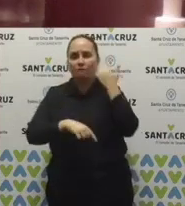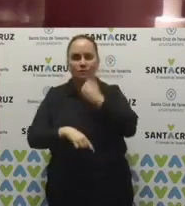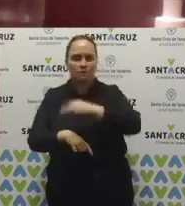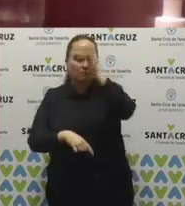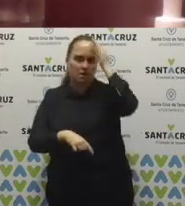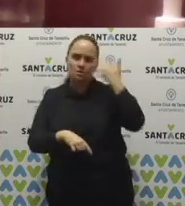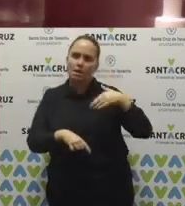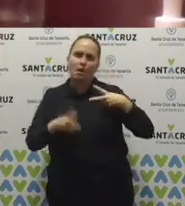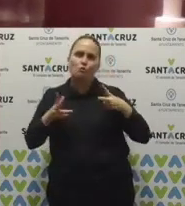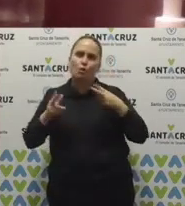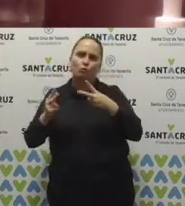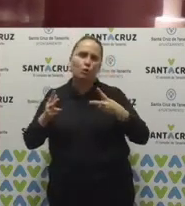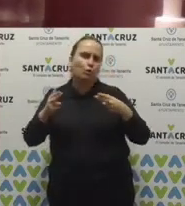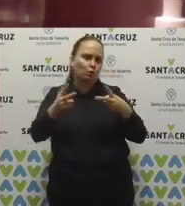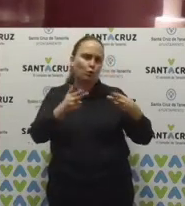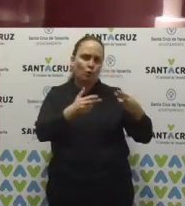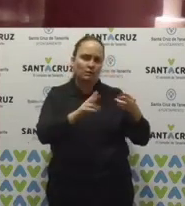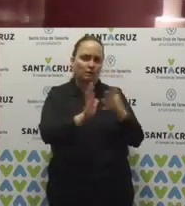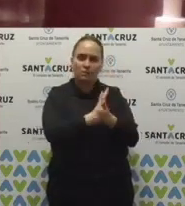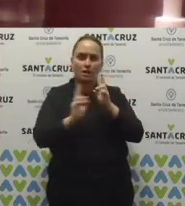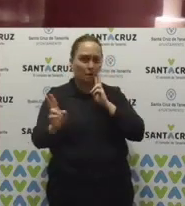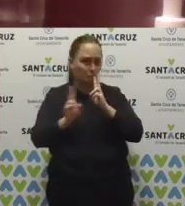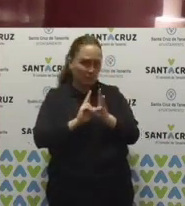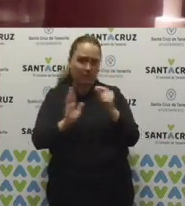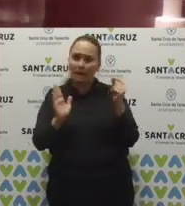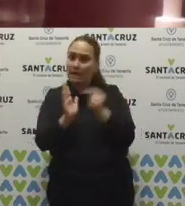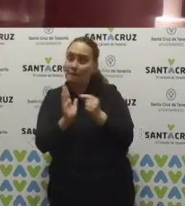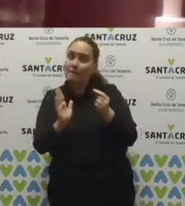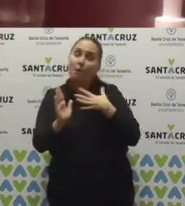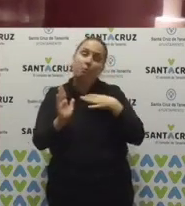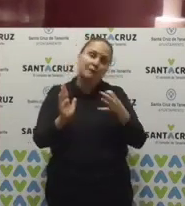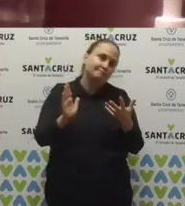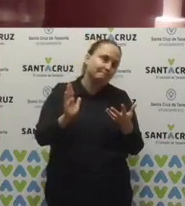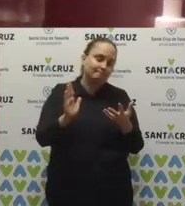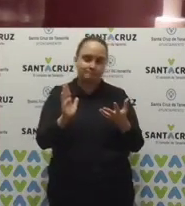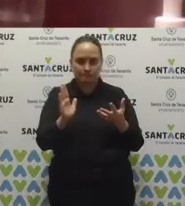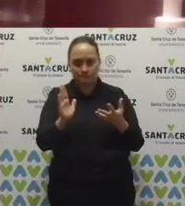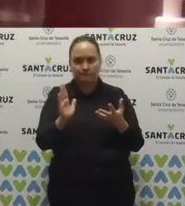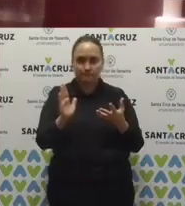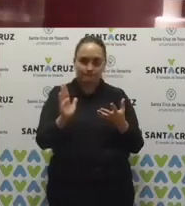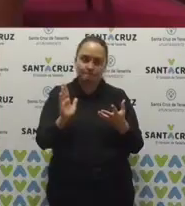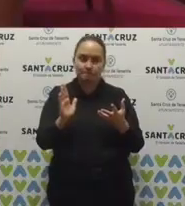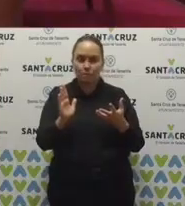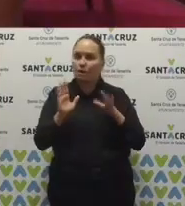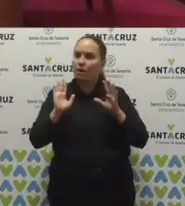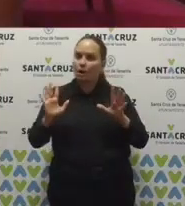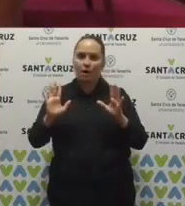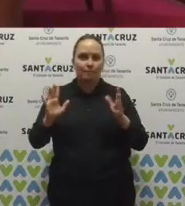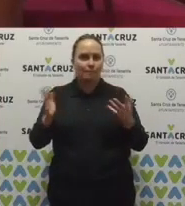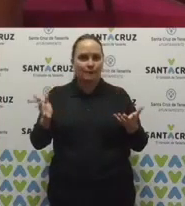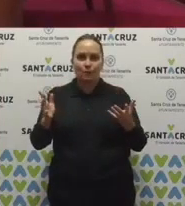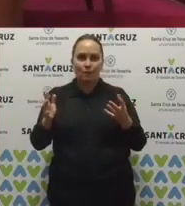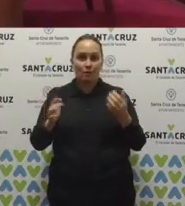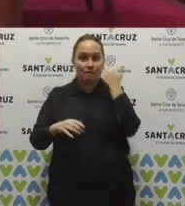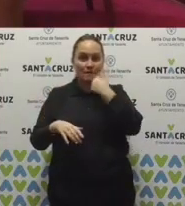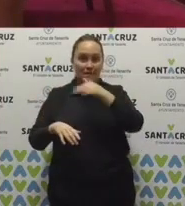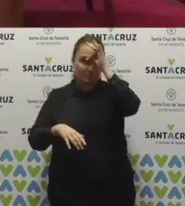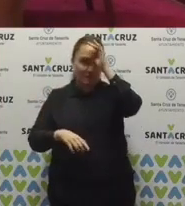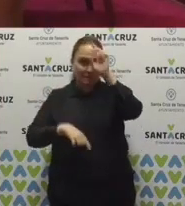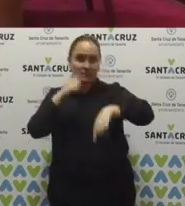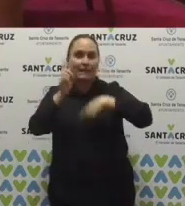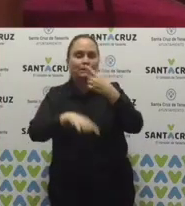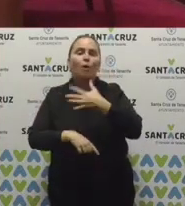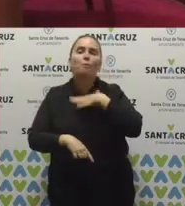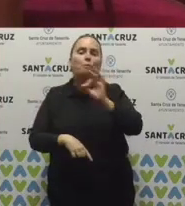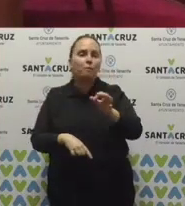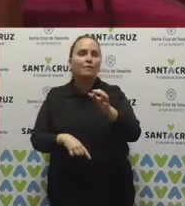cortado ya hemos dado una respuesta rápida o no pero es que el siguiente fin de semana lo que podrá decir